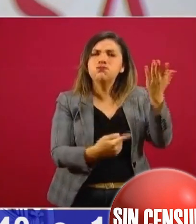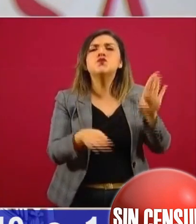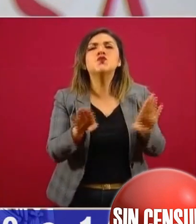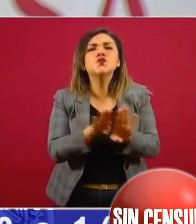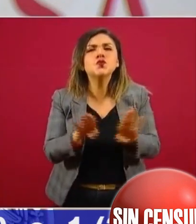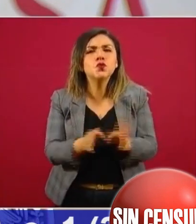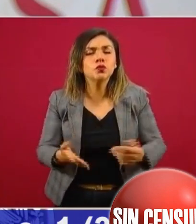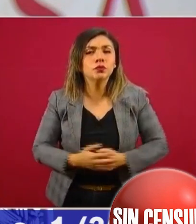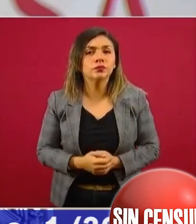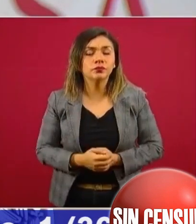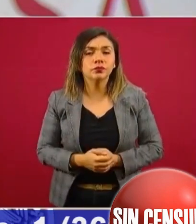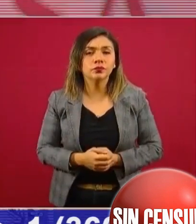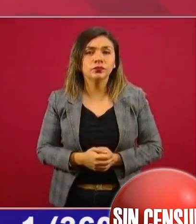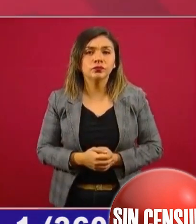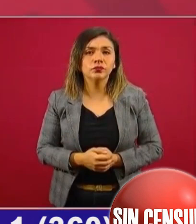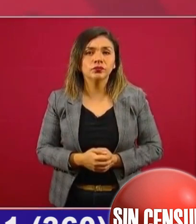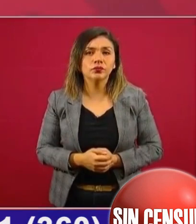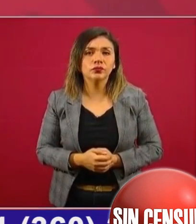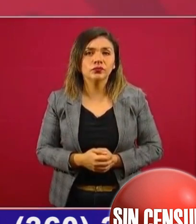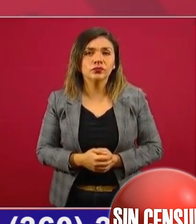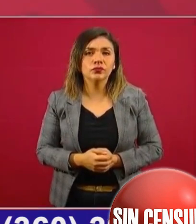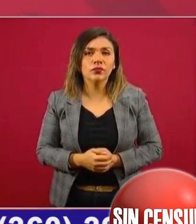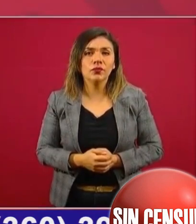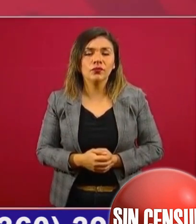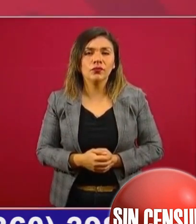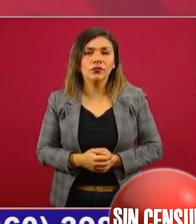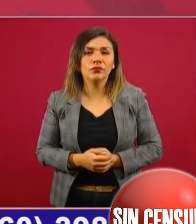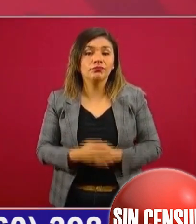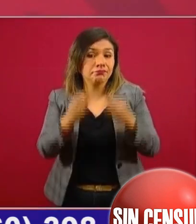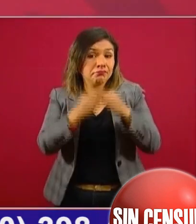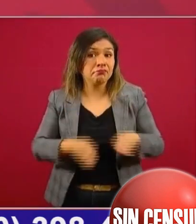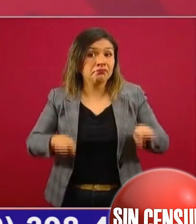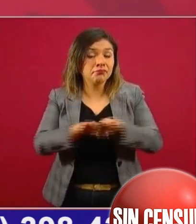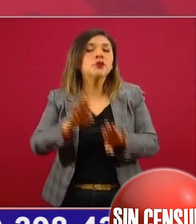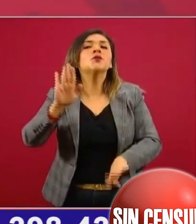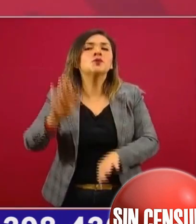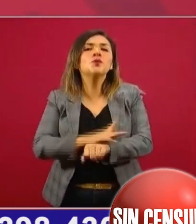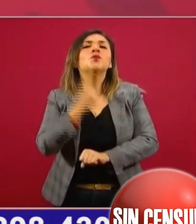En lo fundamental, por el consumismo,